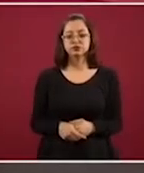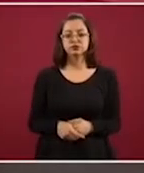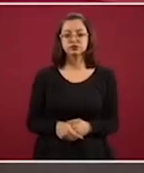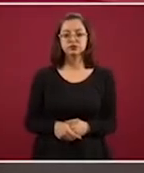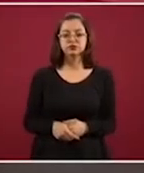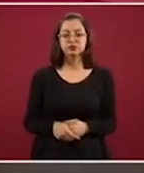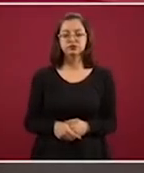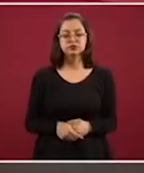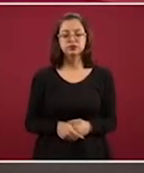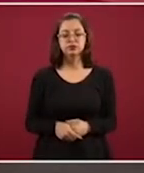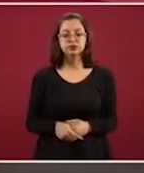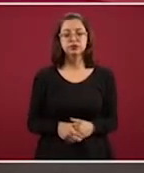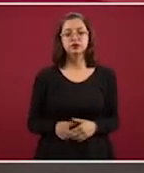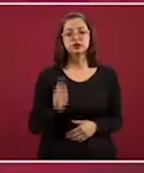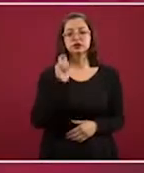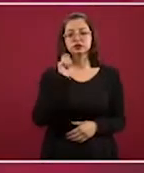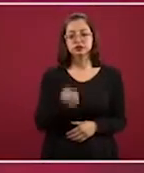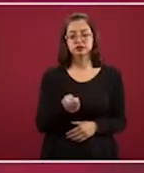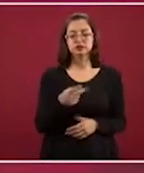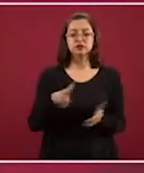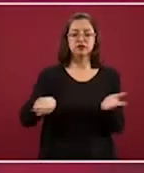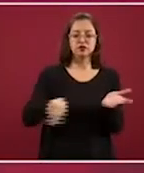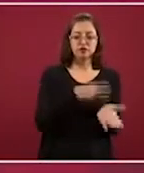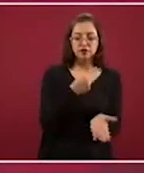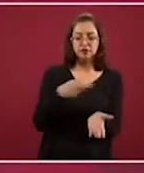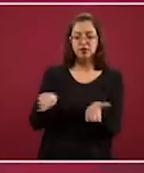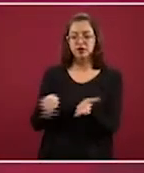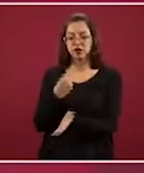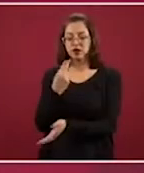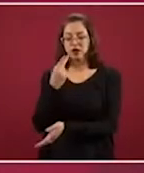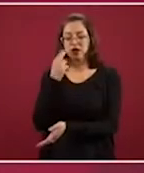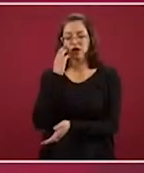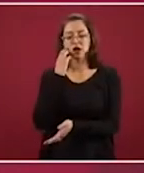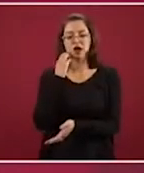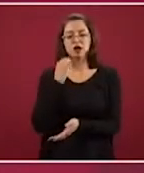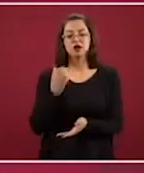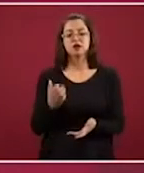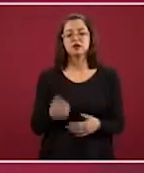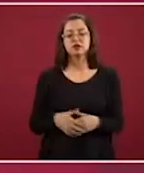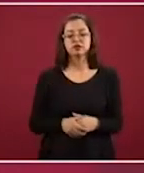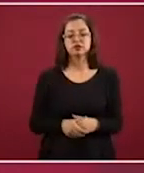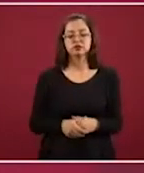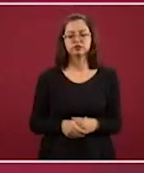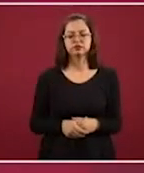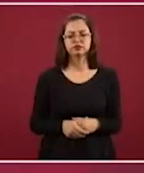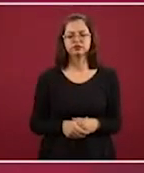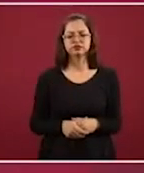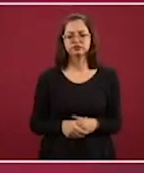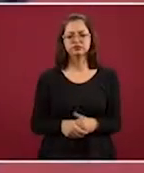reafirmación de ese tratado, es el